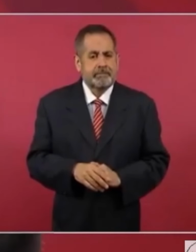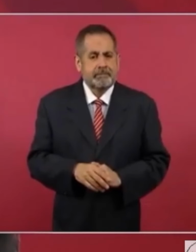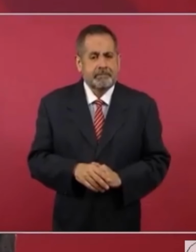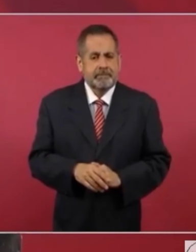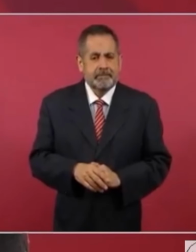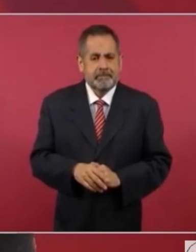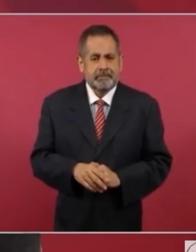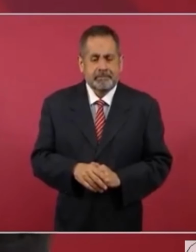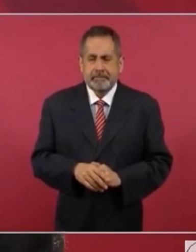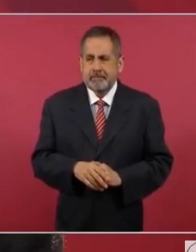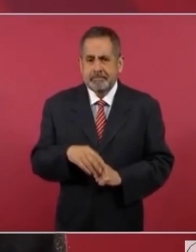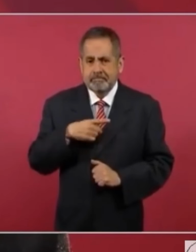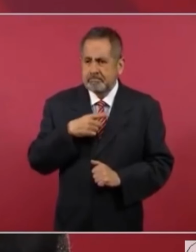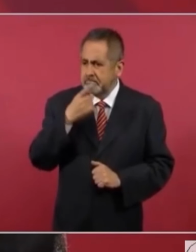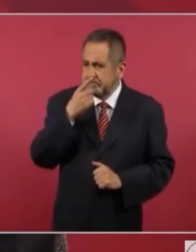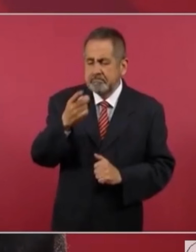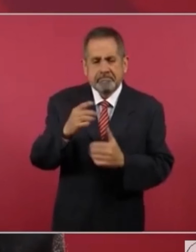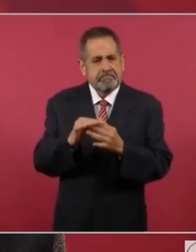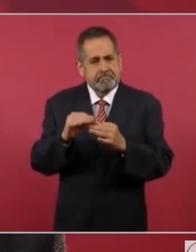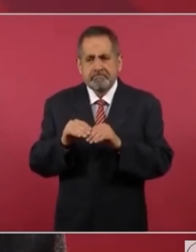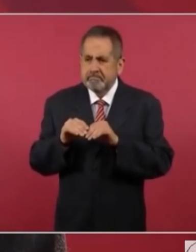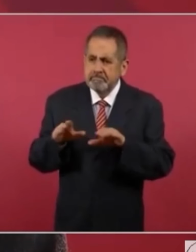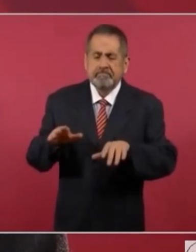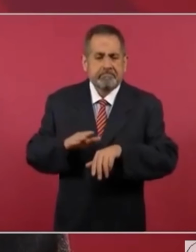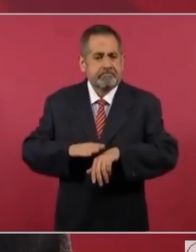lo decimos?